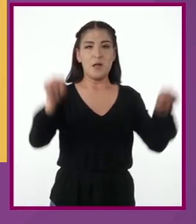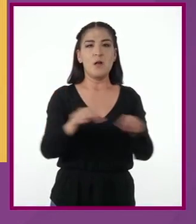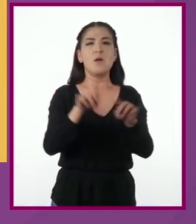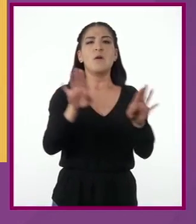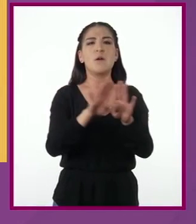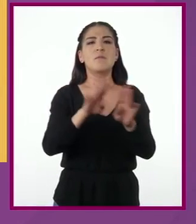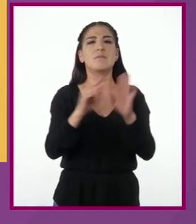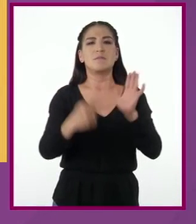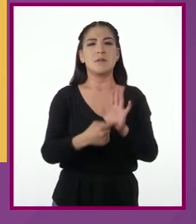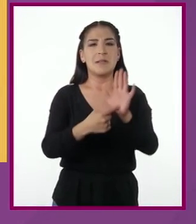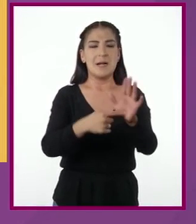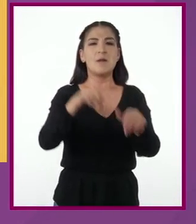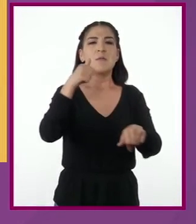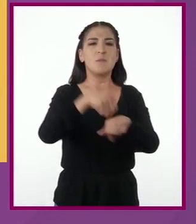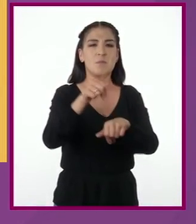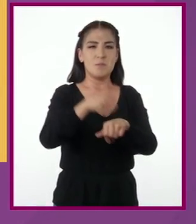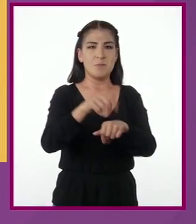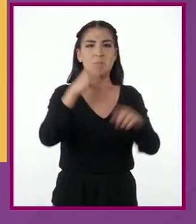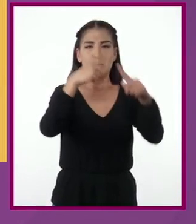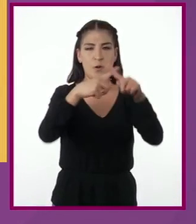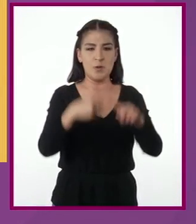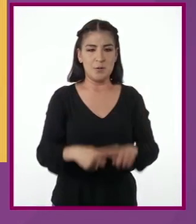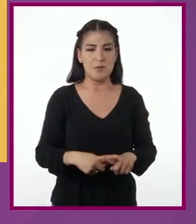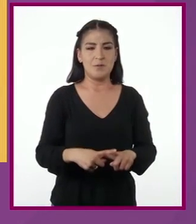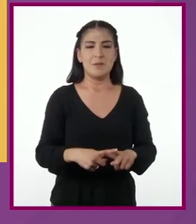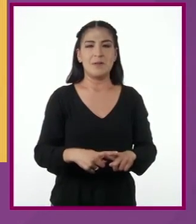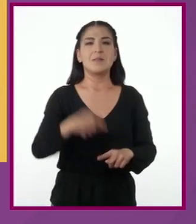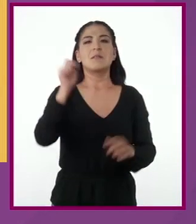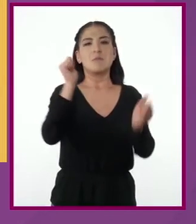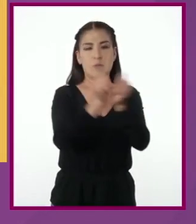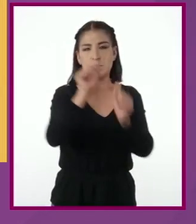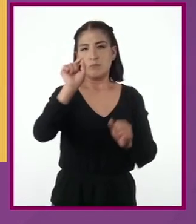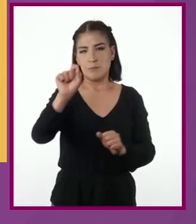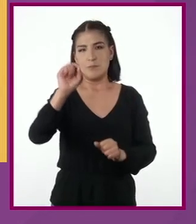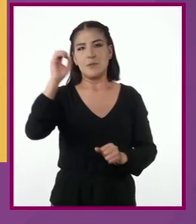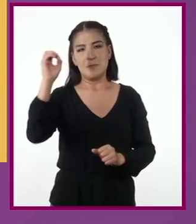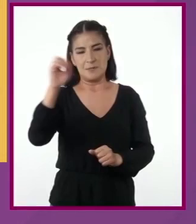muestran multiplicaciones y divisiones de números decimales.